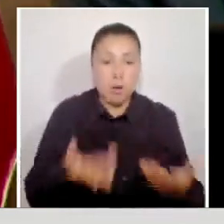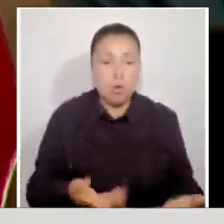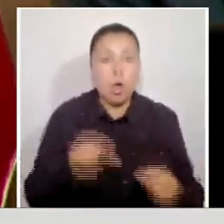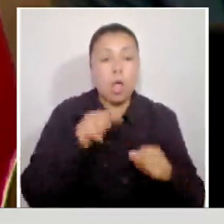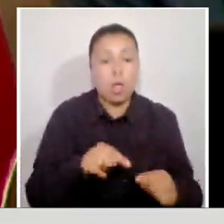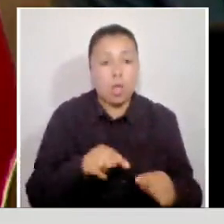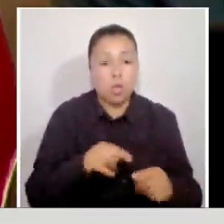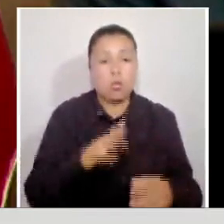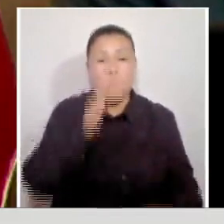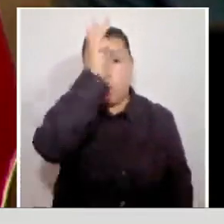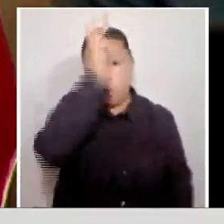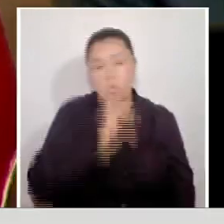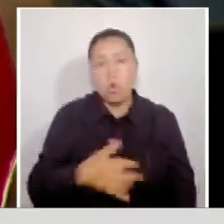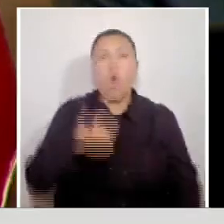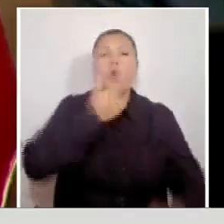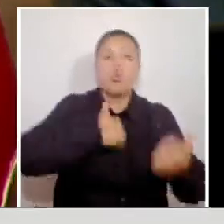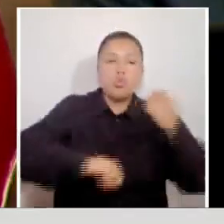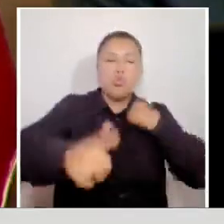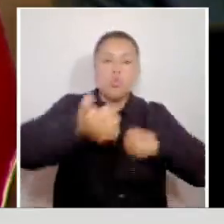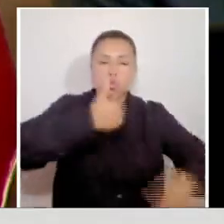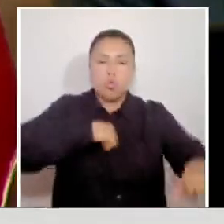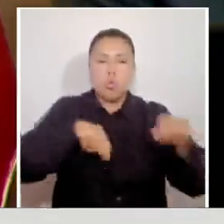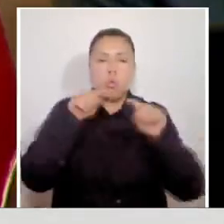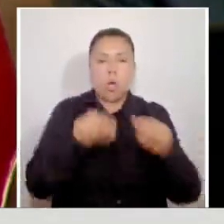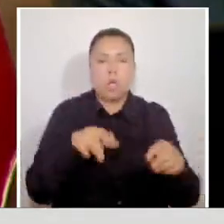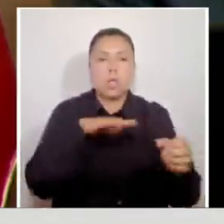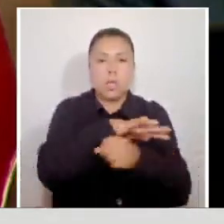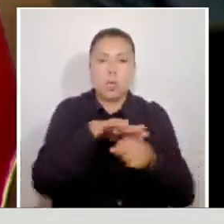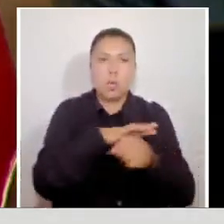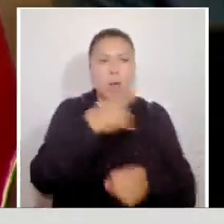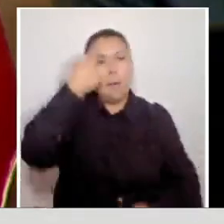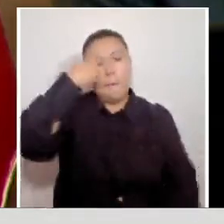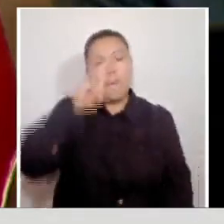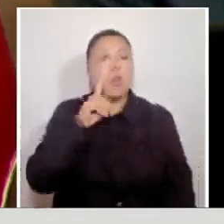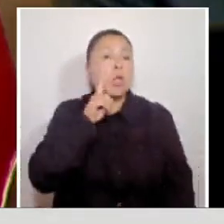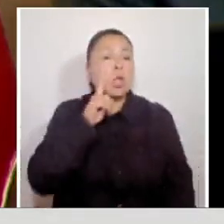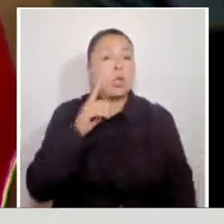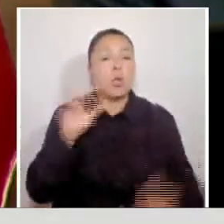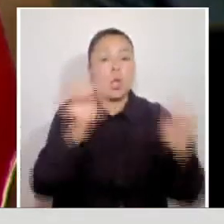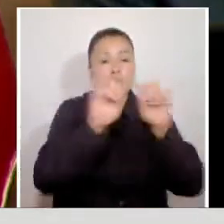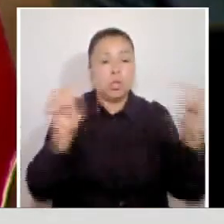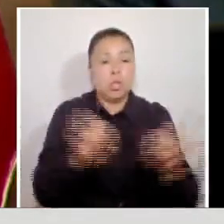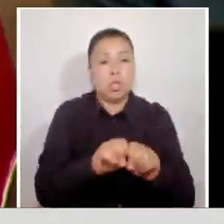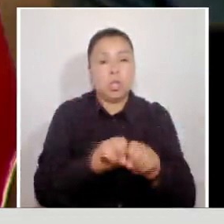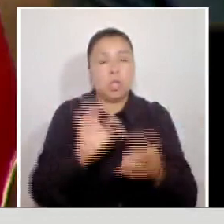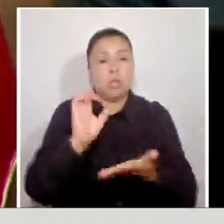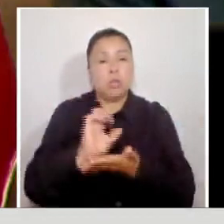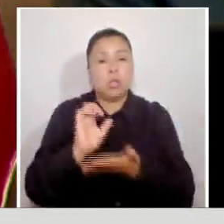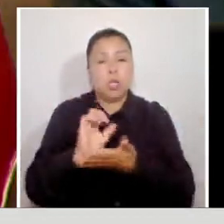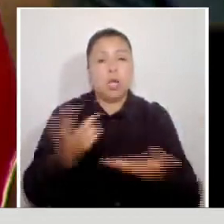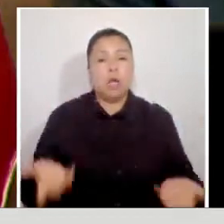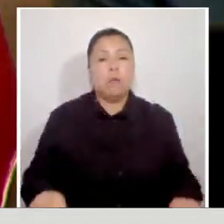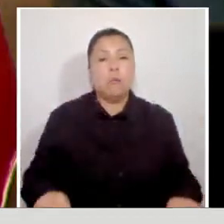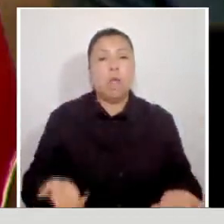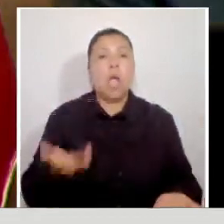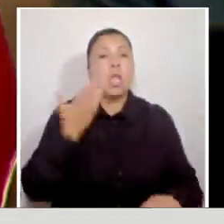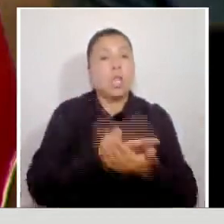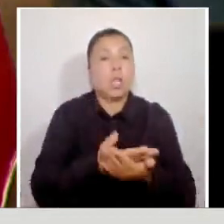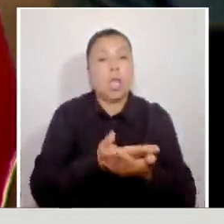funcionarios sufren bajo esta bajo esta situación Pero tiene que ver con el Sistema de Administración Estatal que han